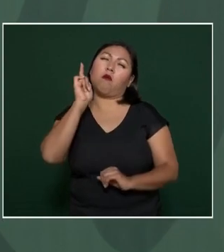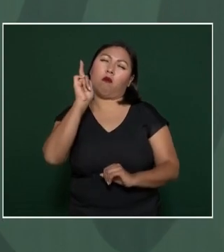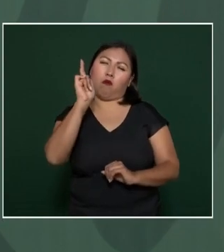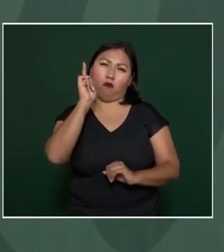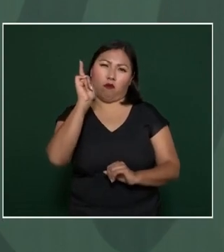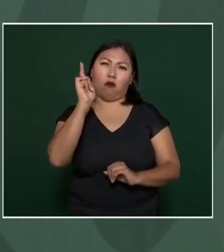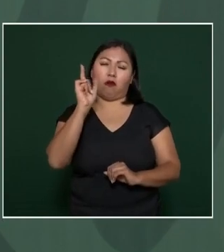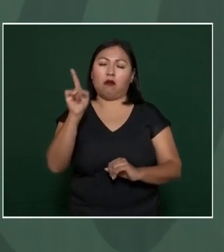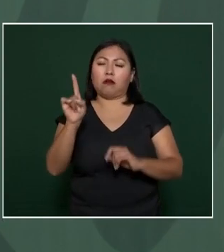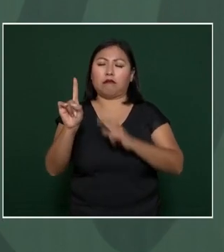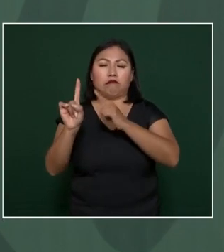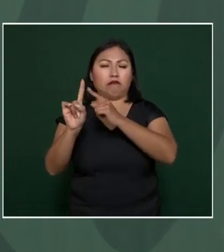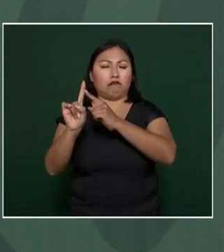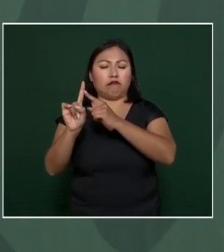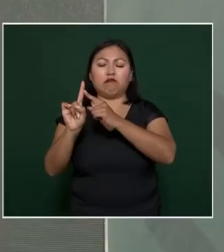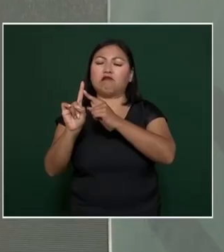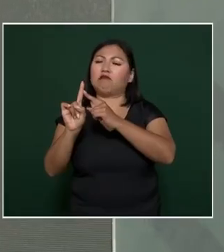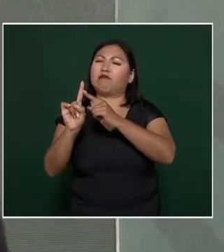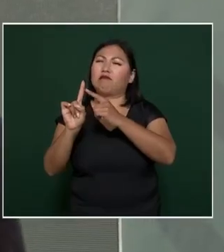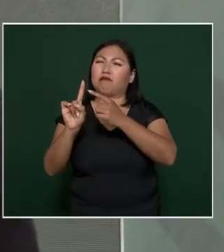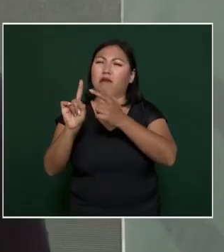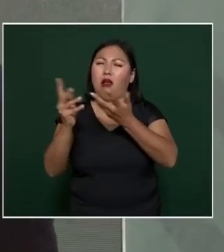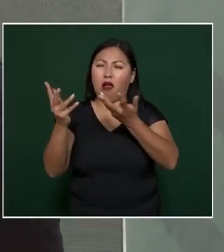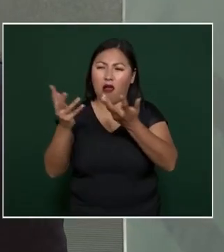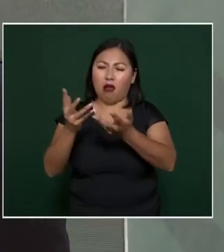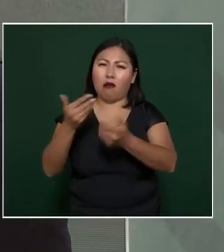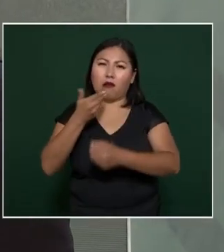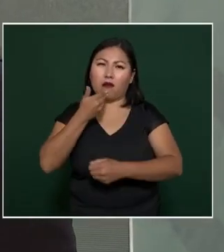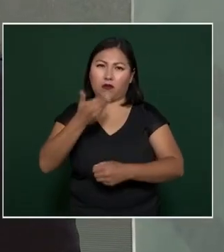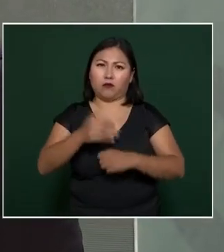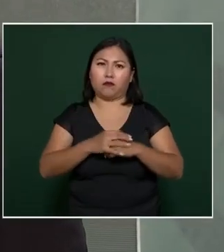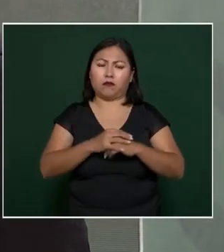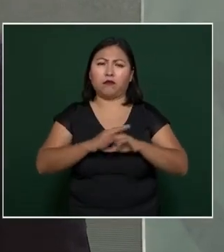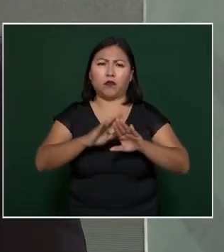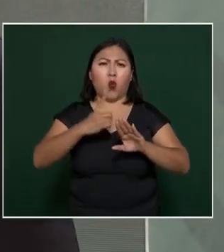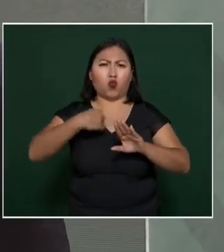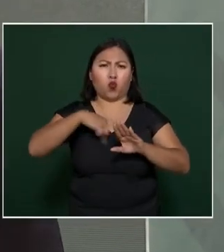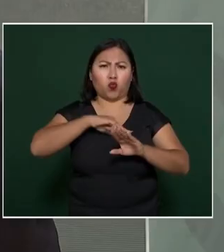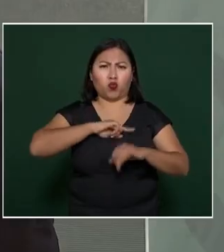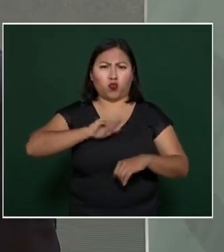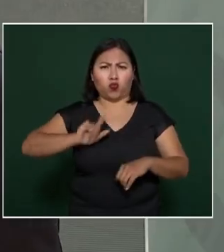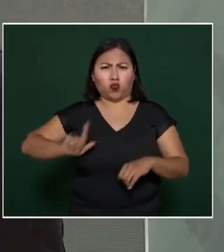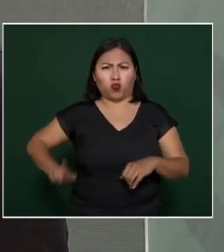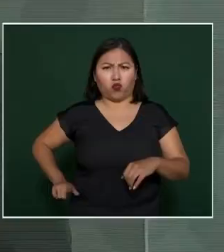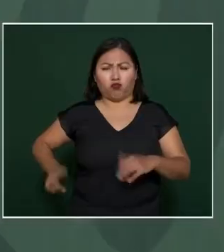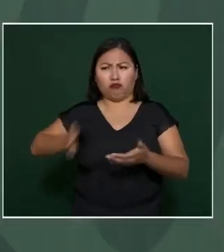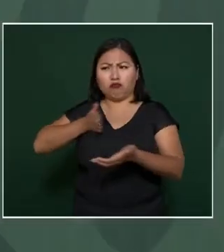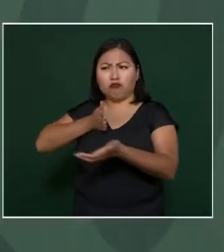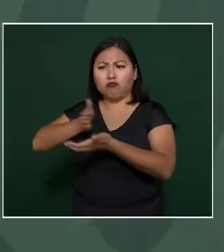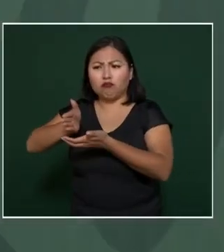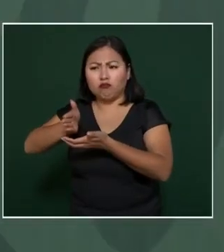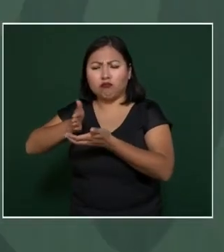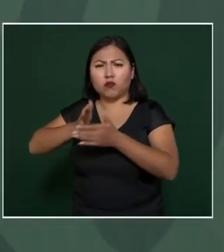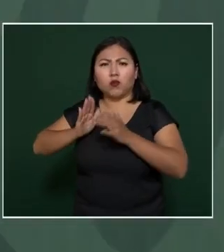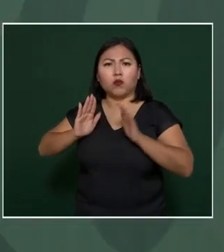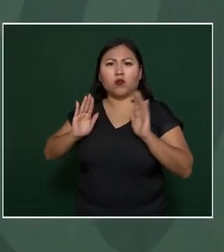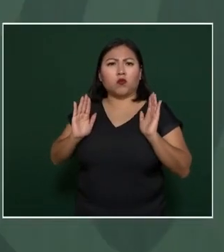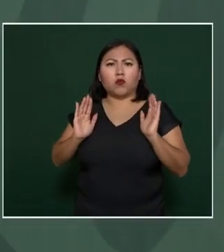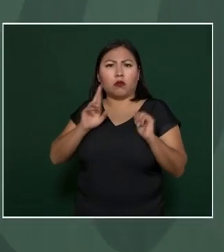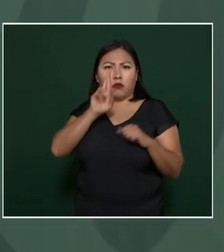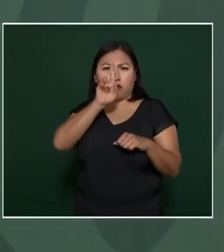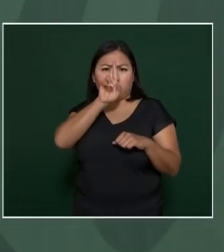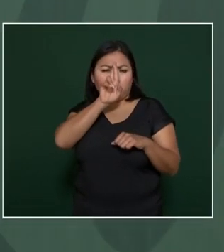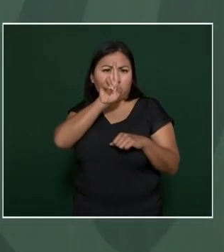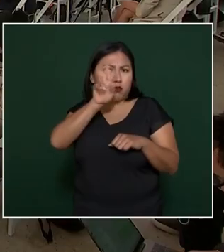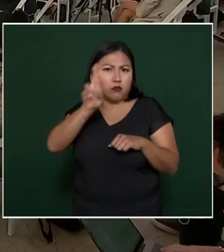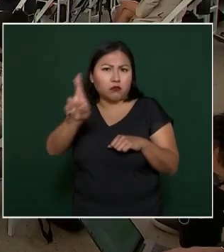hemos sido respetuosos de la autonomía de la UNAM y de todas